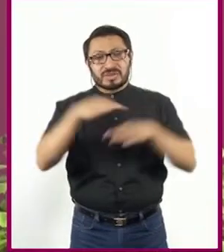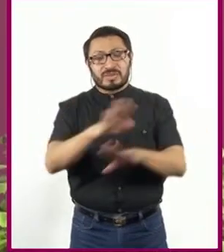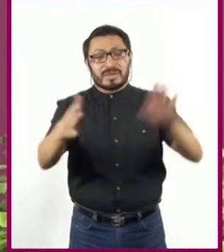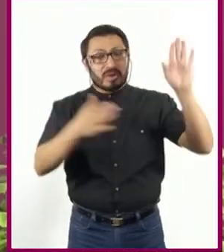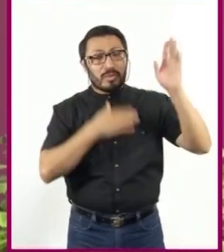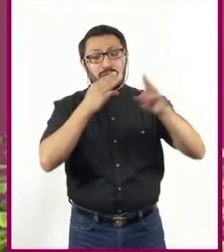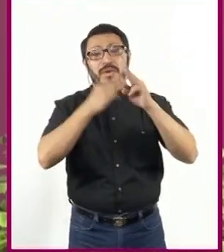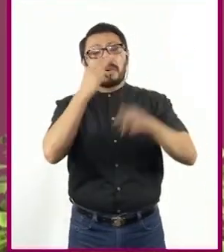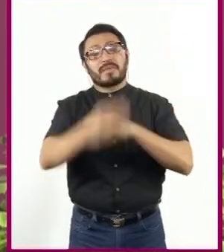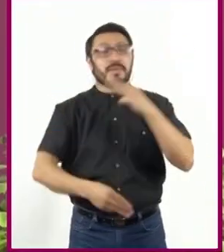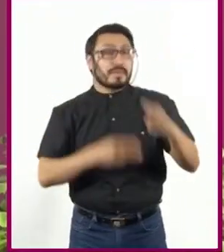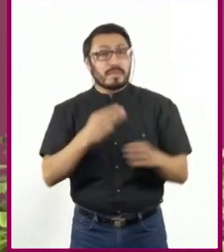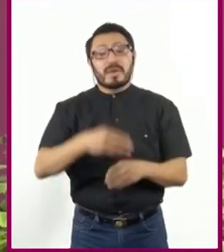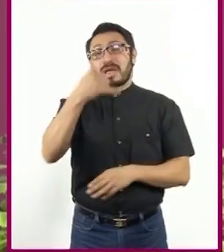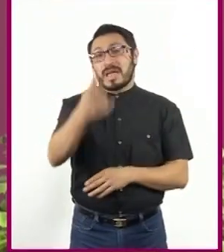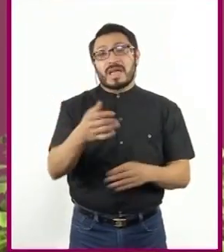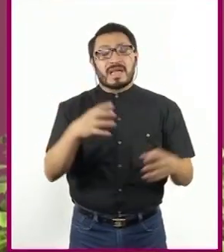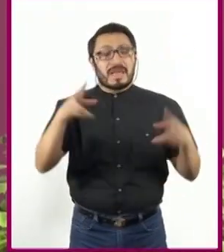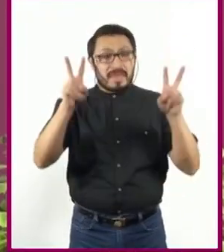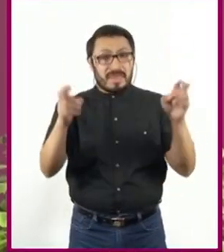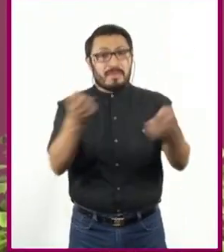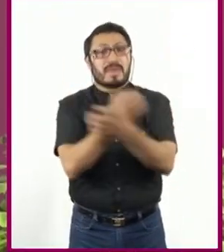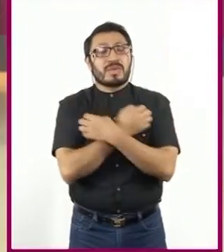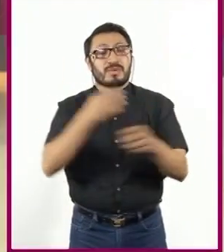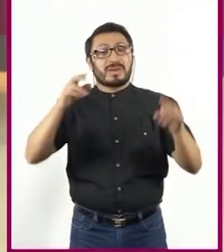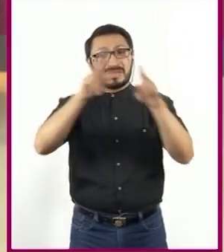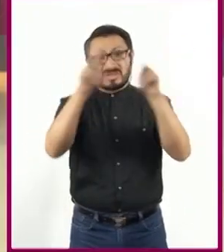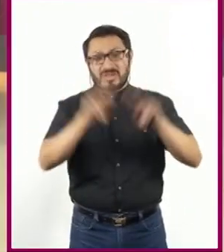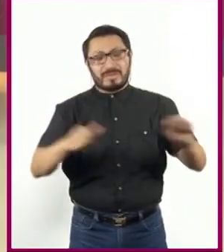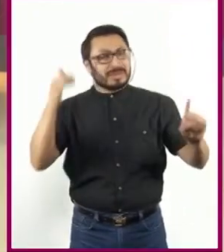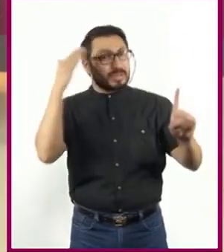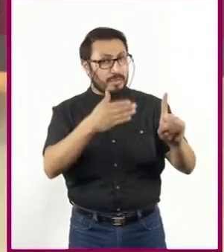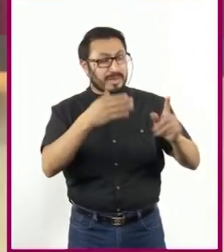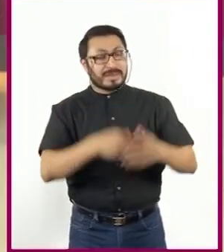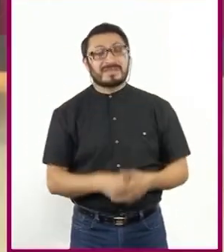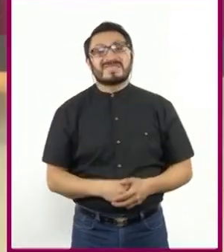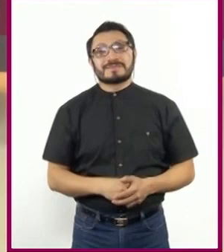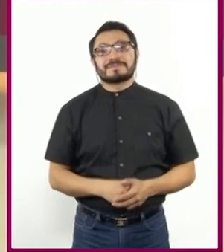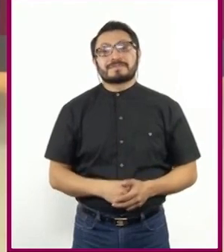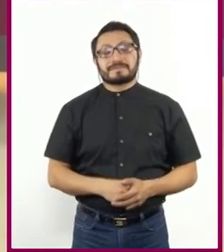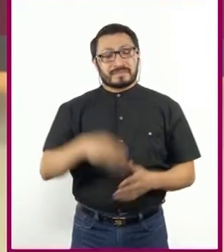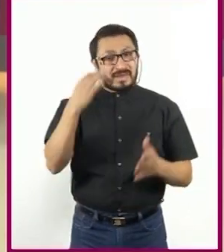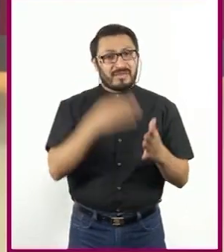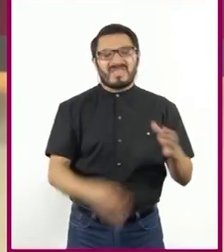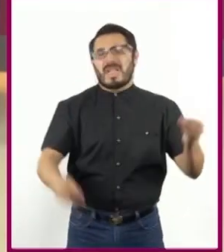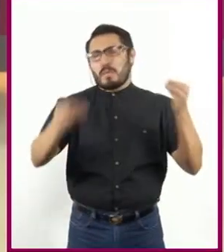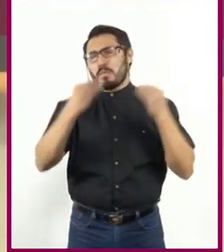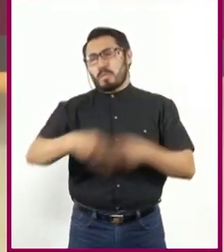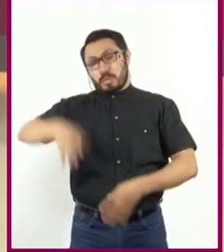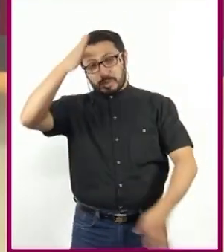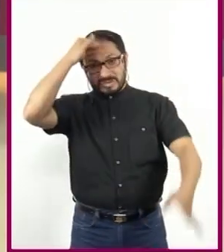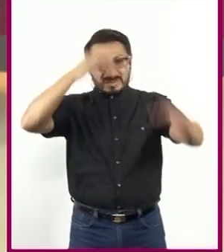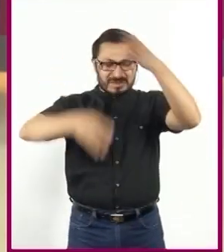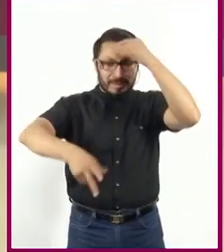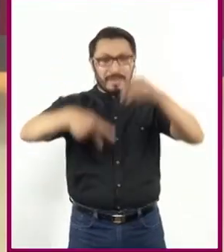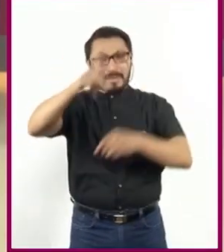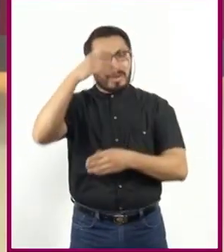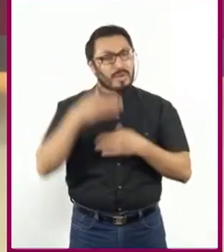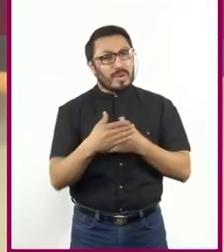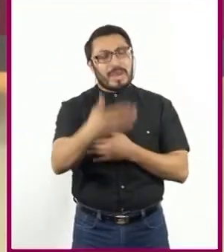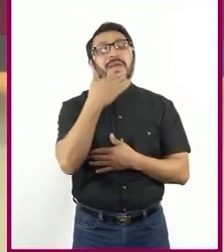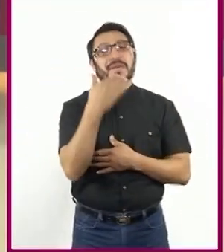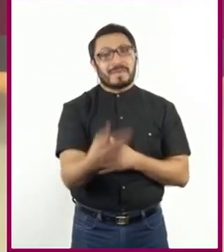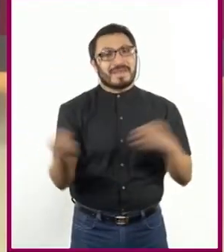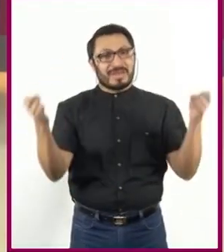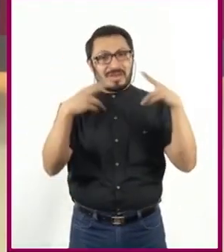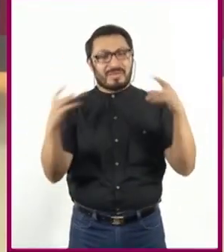compromisos mundiales y la educación para la paz. Aún nos queda mucho por aprender, pero vamos por un buen camino.